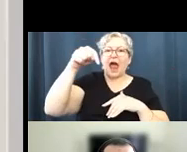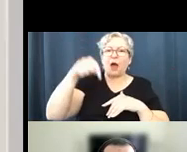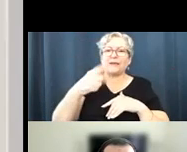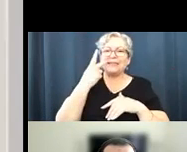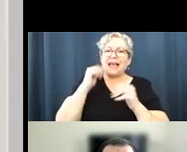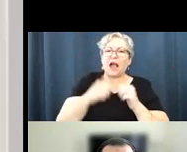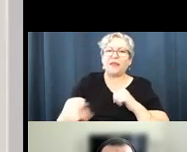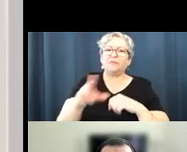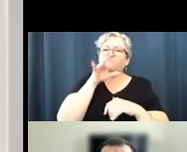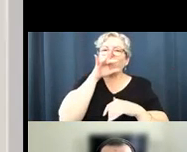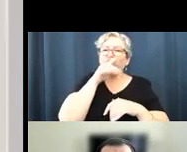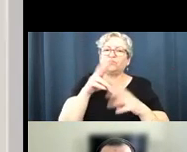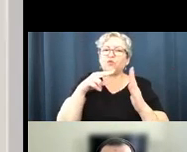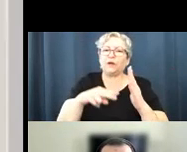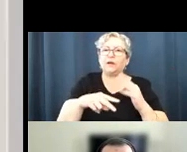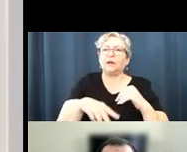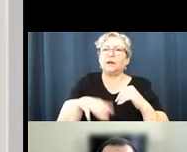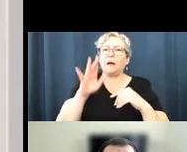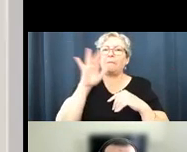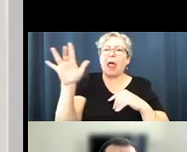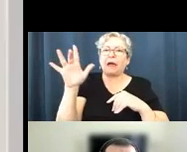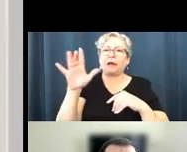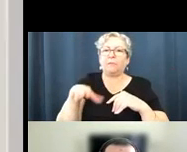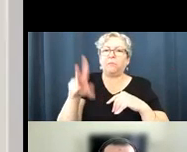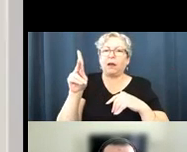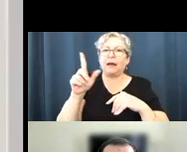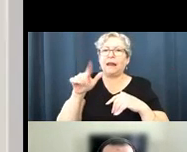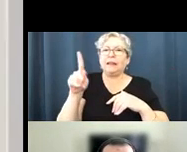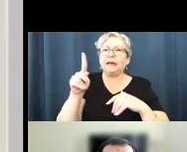bajar para que entonces este screen reader, para que vean cómo no funciona bien.